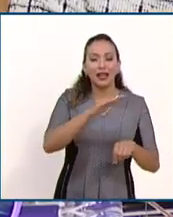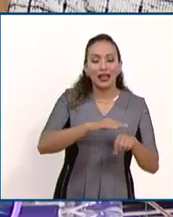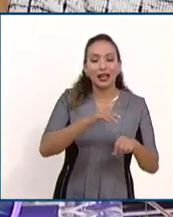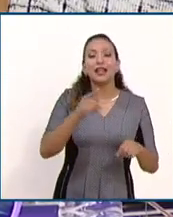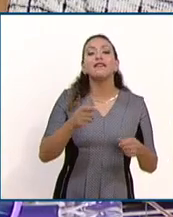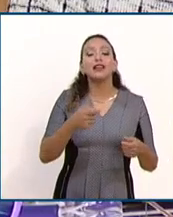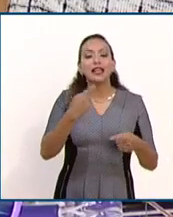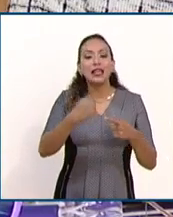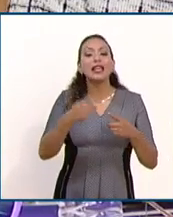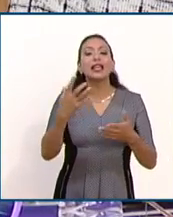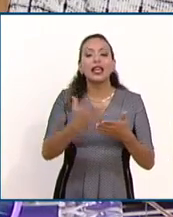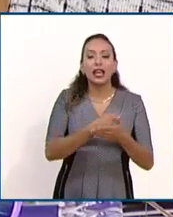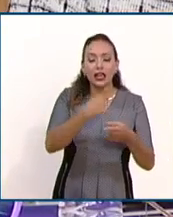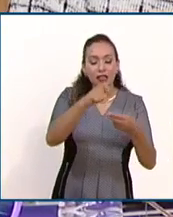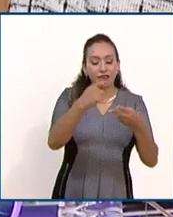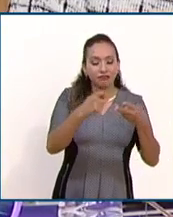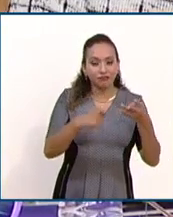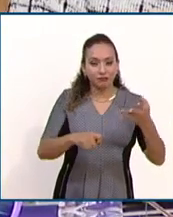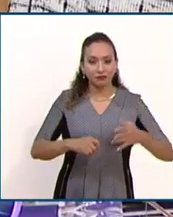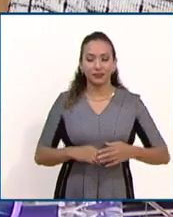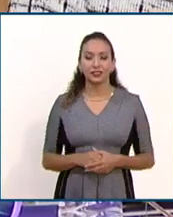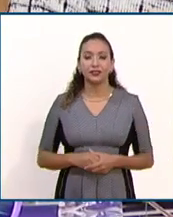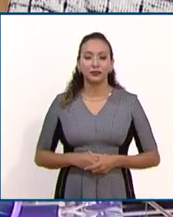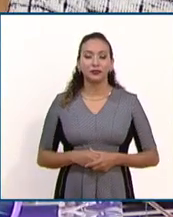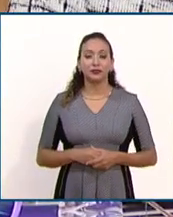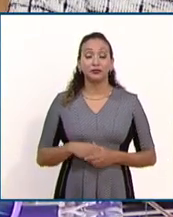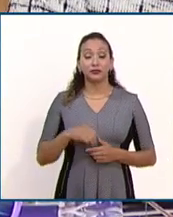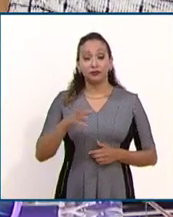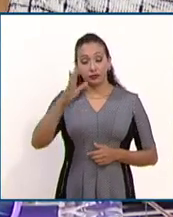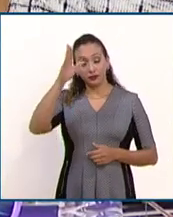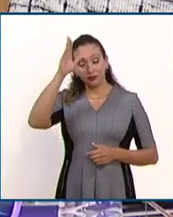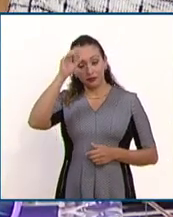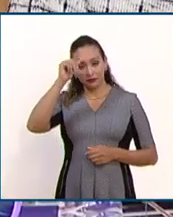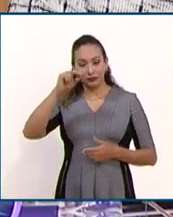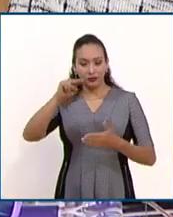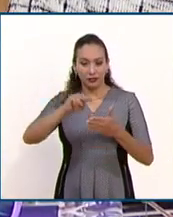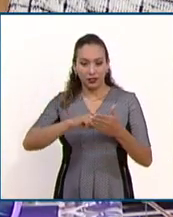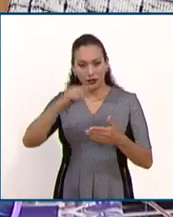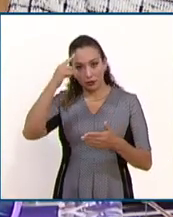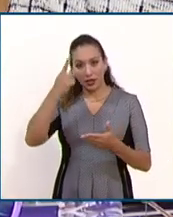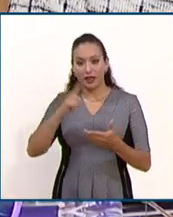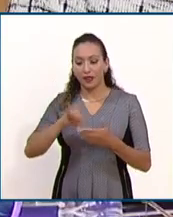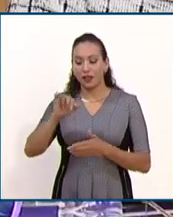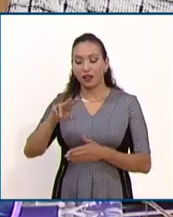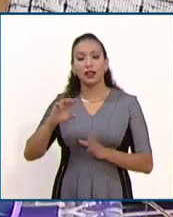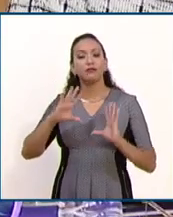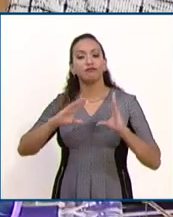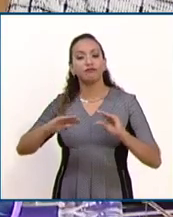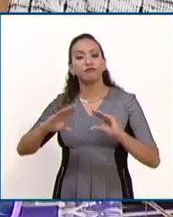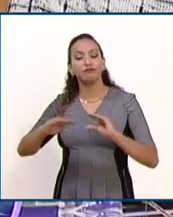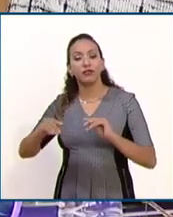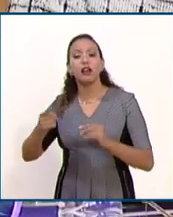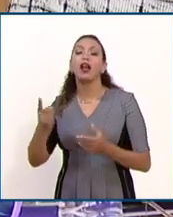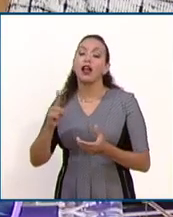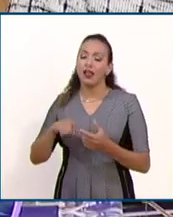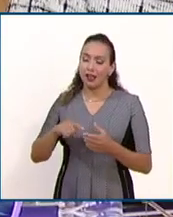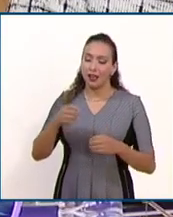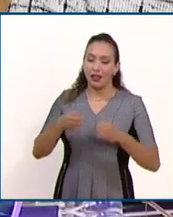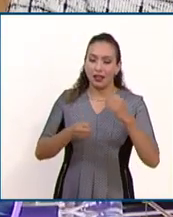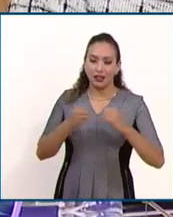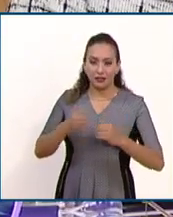presidencial. Además, se firmó un convenio para capacitar al personal del INE a través de la Escuela Judicial